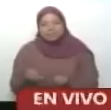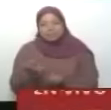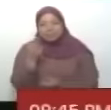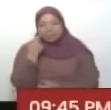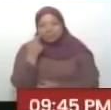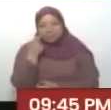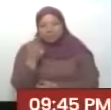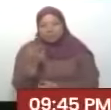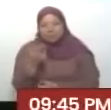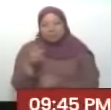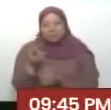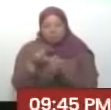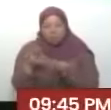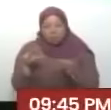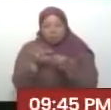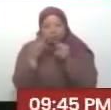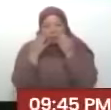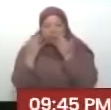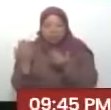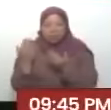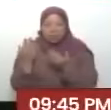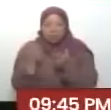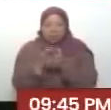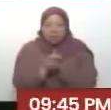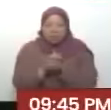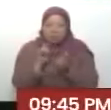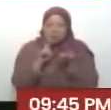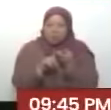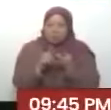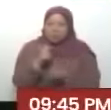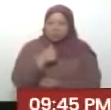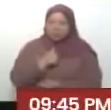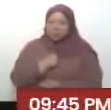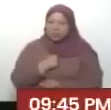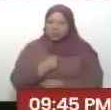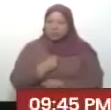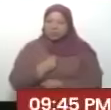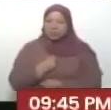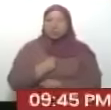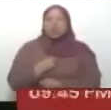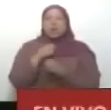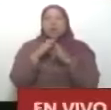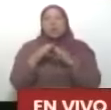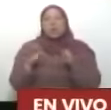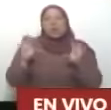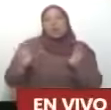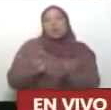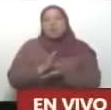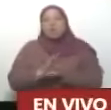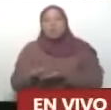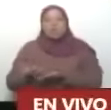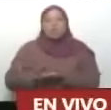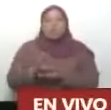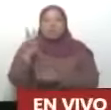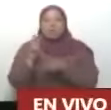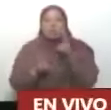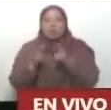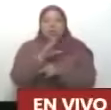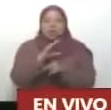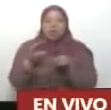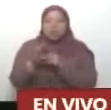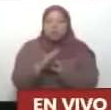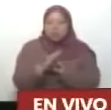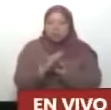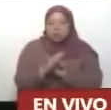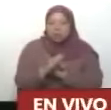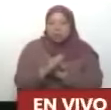vivo, no me lo contaron, ven para acá Silita, Silita y yo nos pusimos a ver todos los conciertos, todas las expresiones culturales. Una